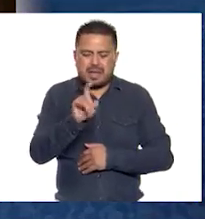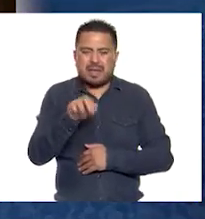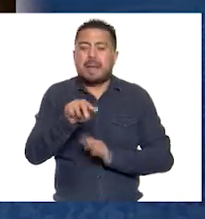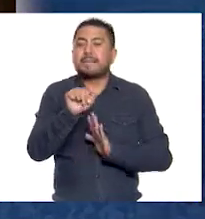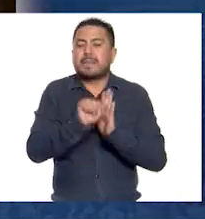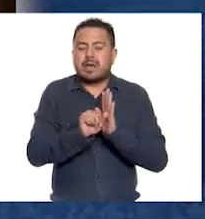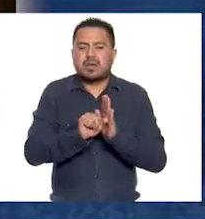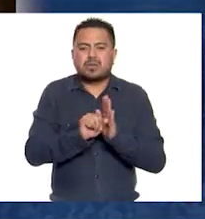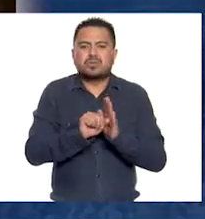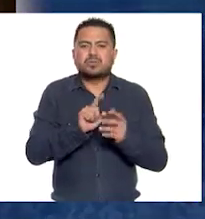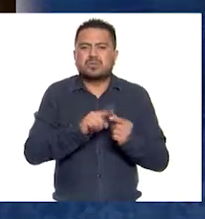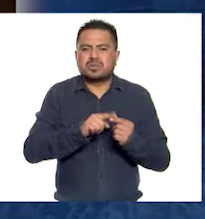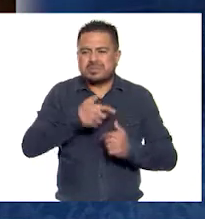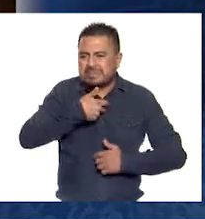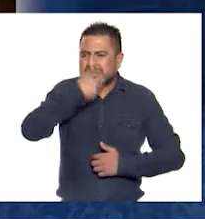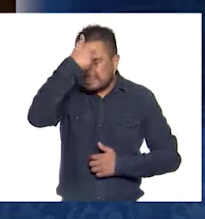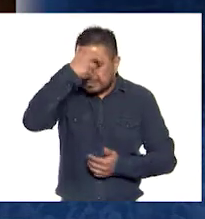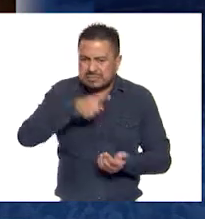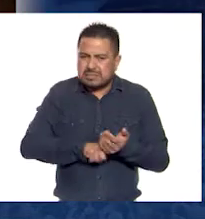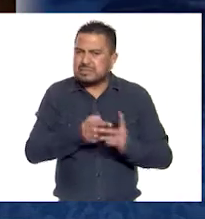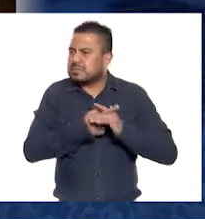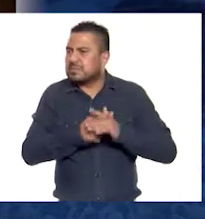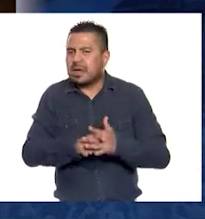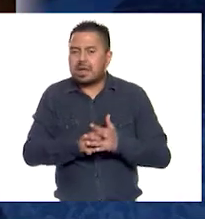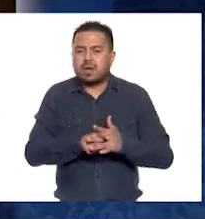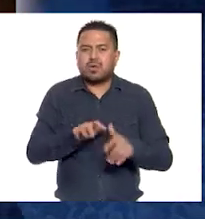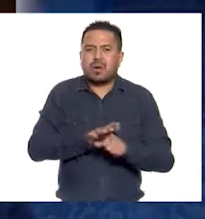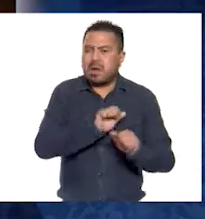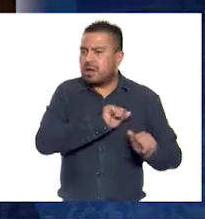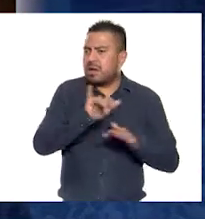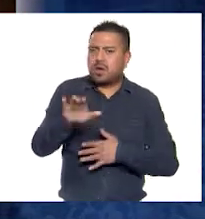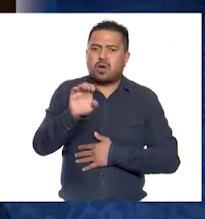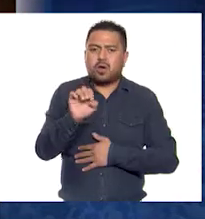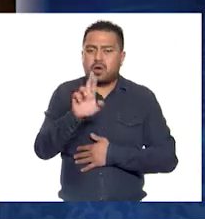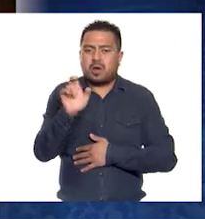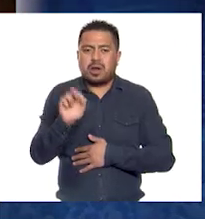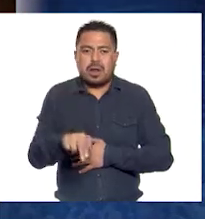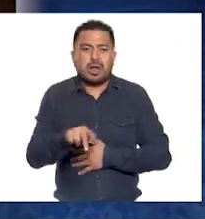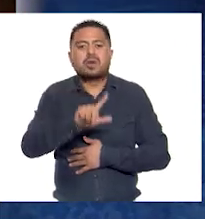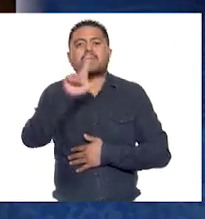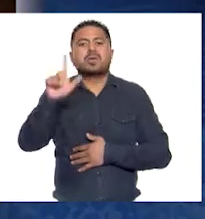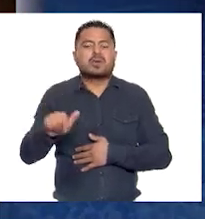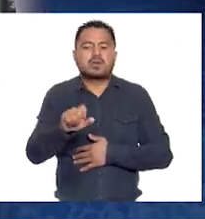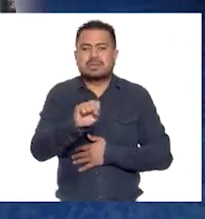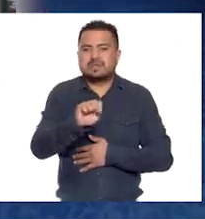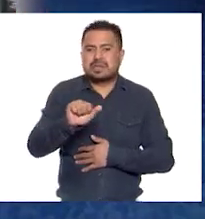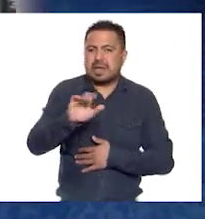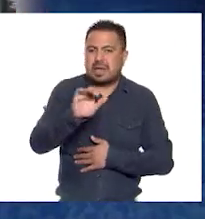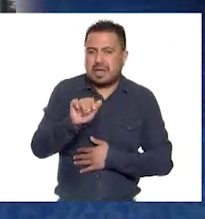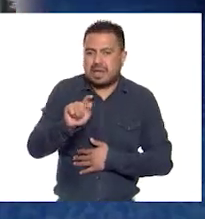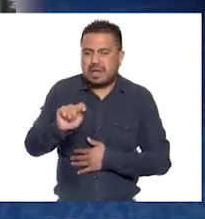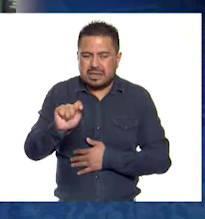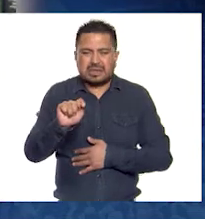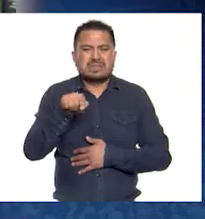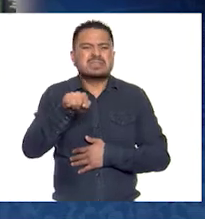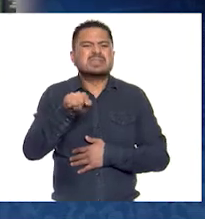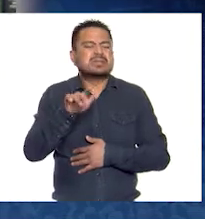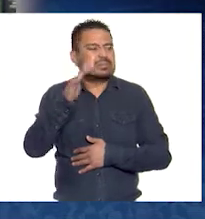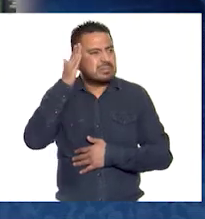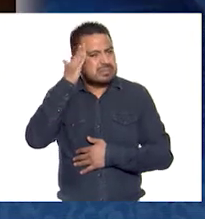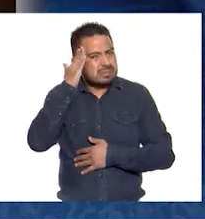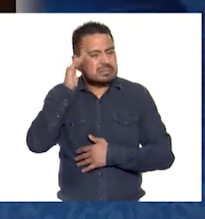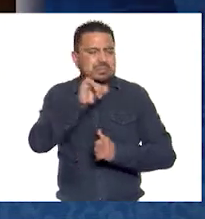en donde se revela o se empieza a revelar el Sagrado Corán. Luego sigue el zakat, que es el pilar